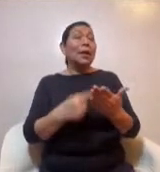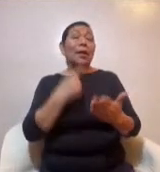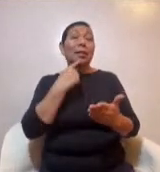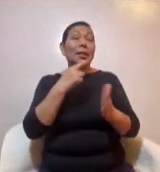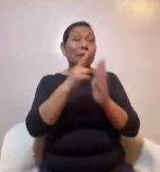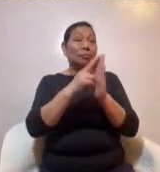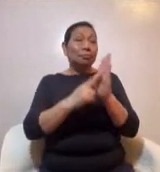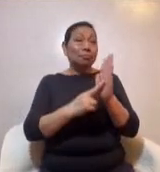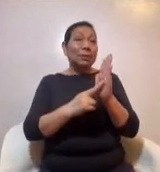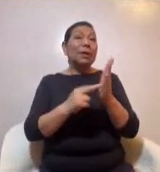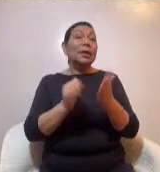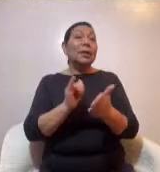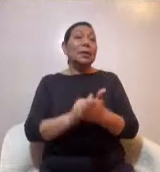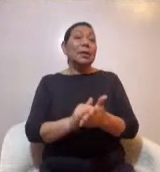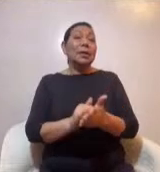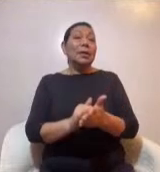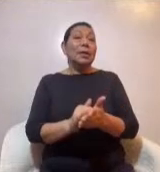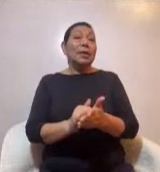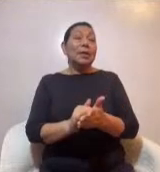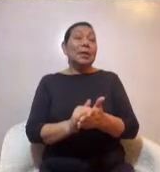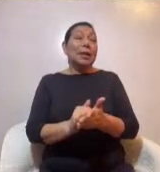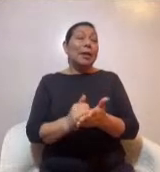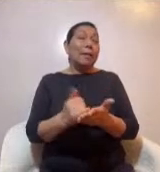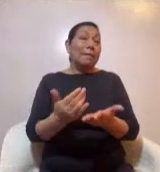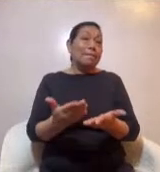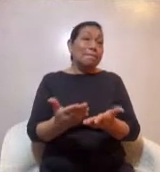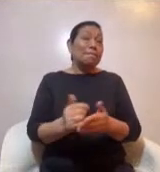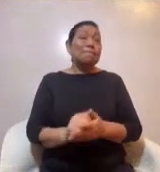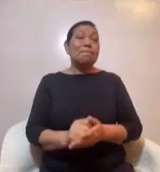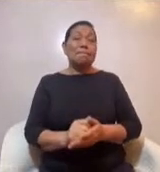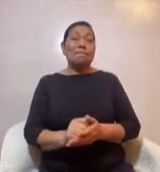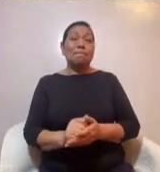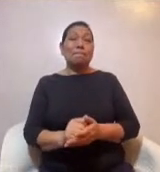sancionatorio, lo que establece la resolución es que